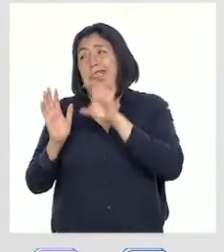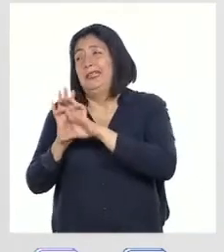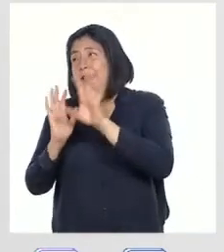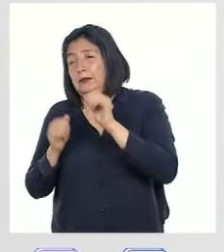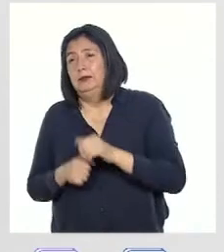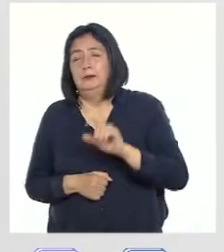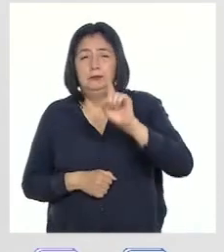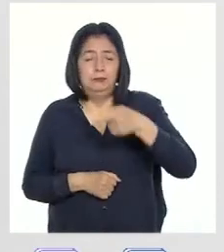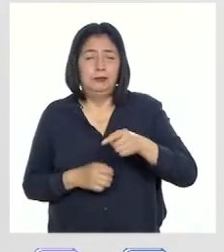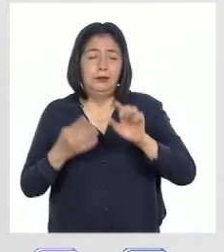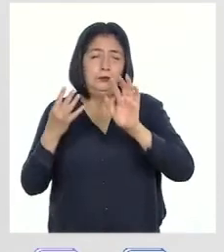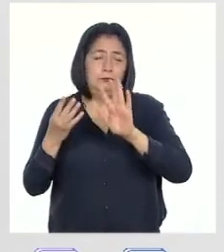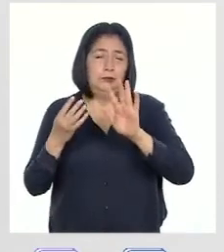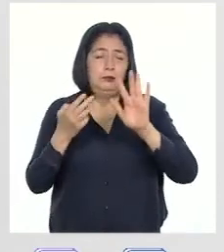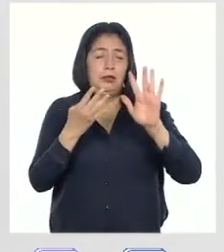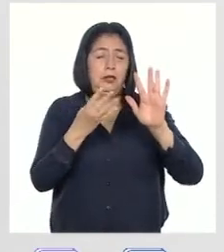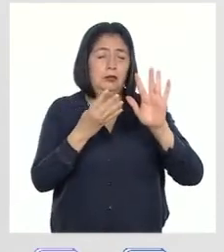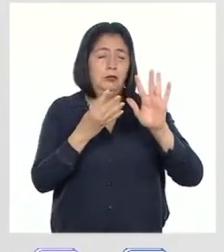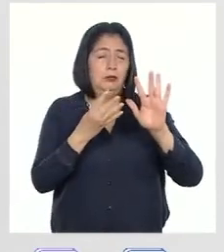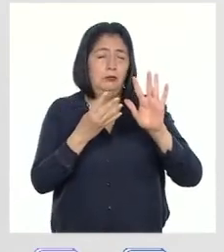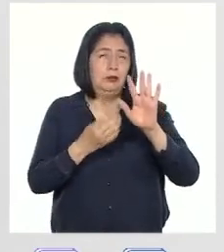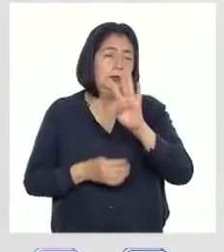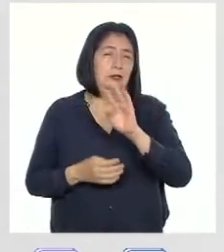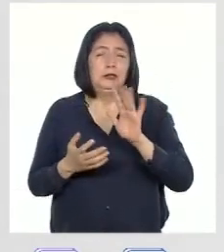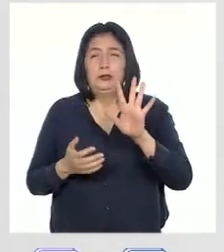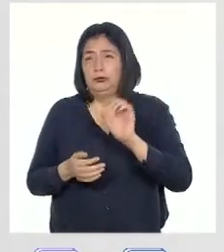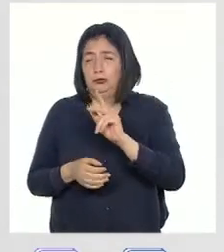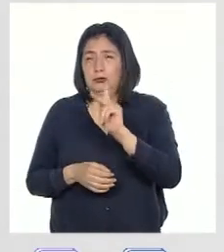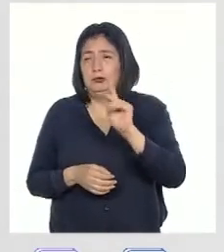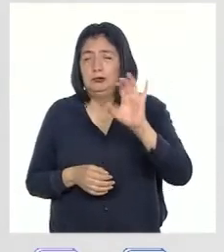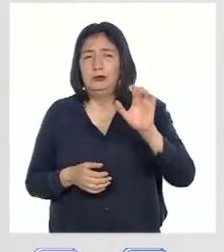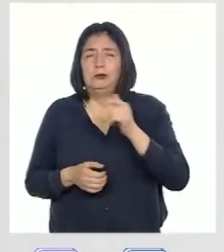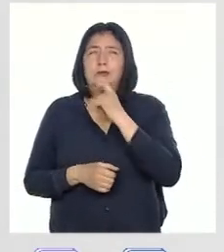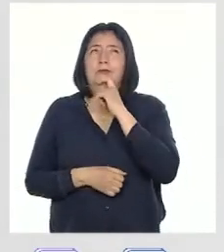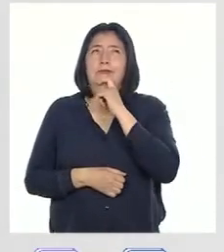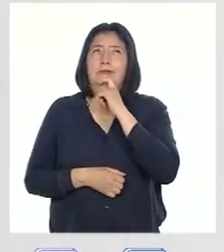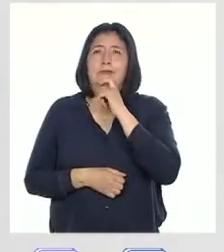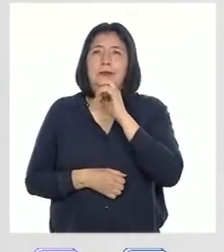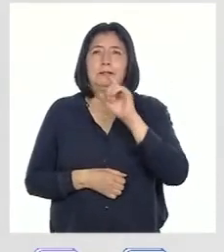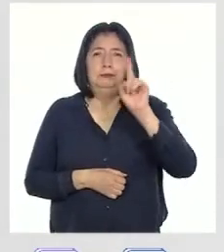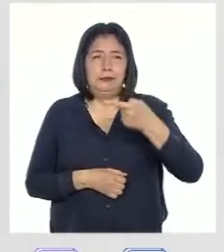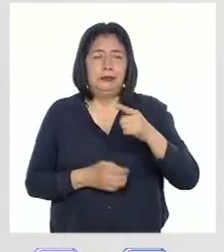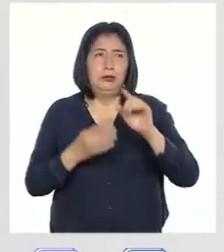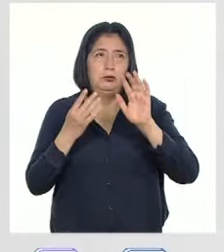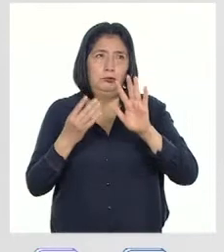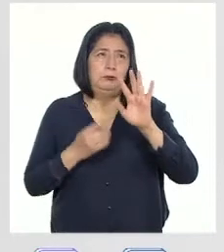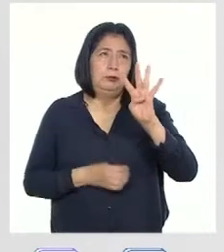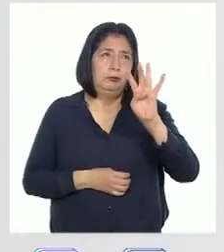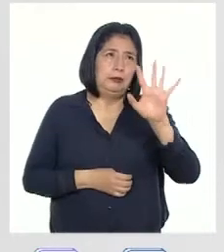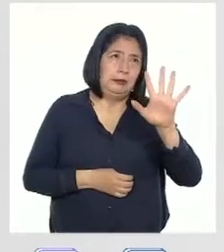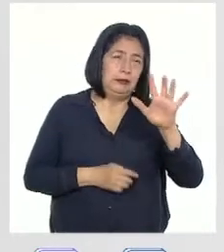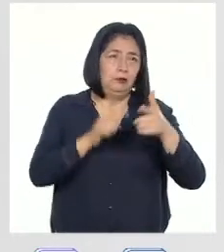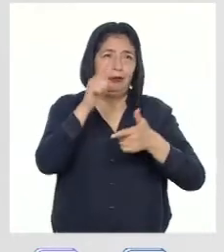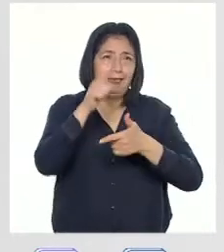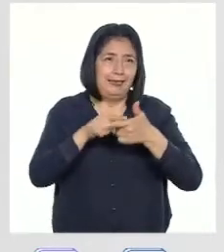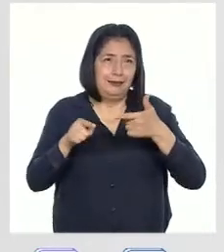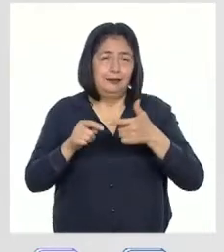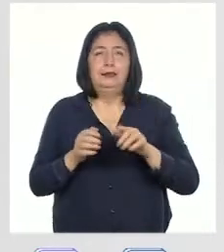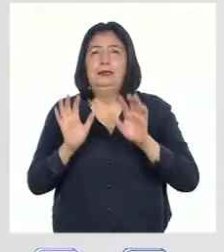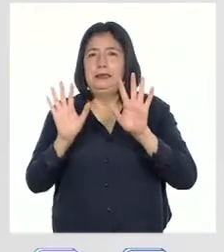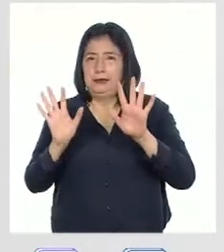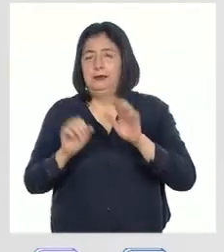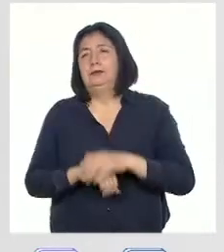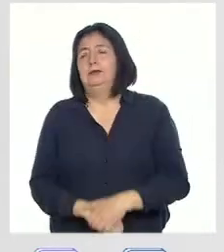ejemplo, 1945 kilocalorías, tendría que dividir 1945 entre